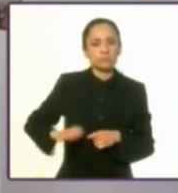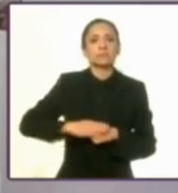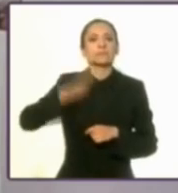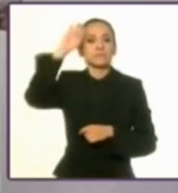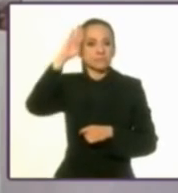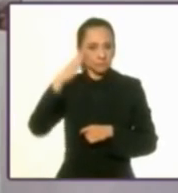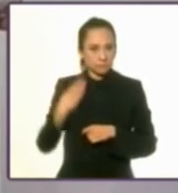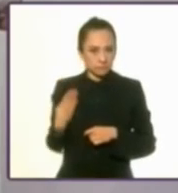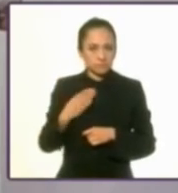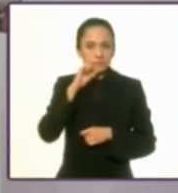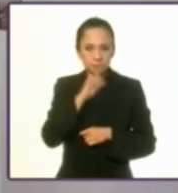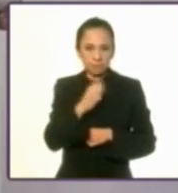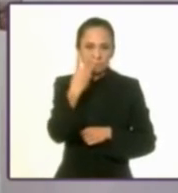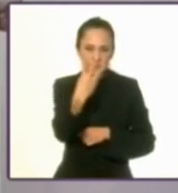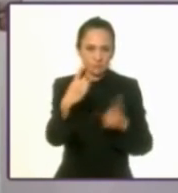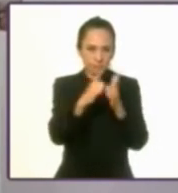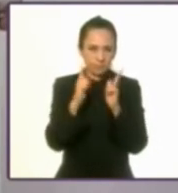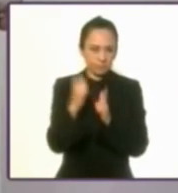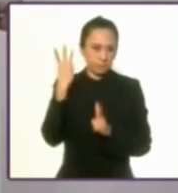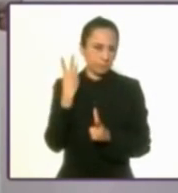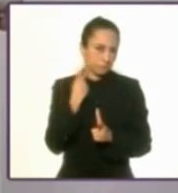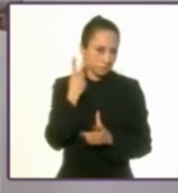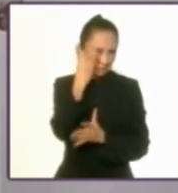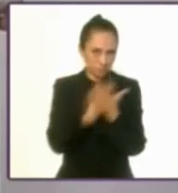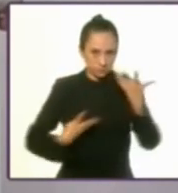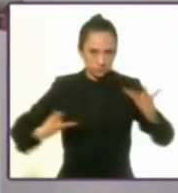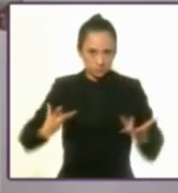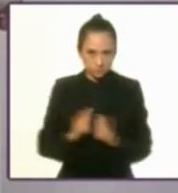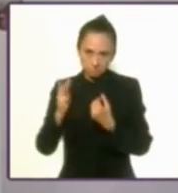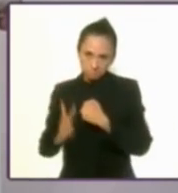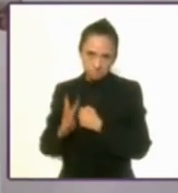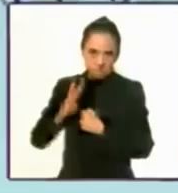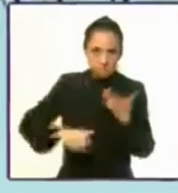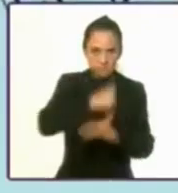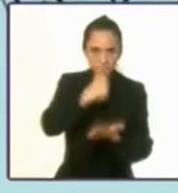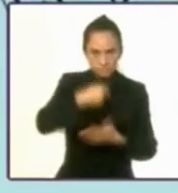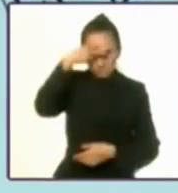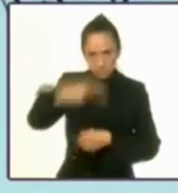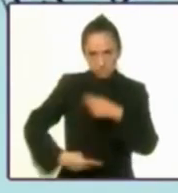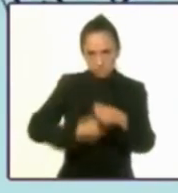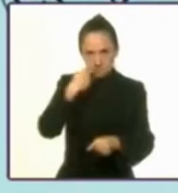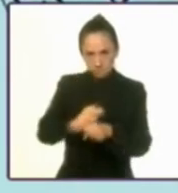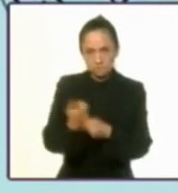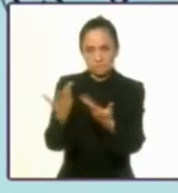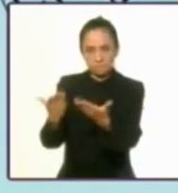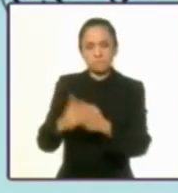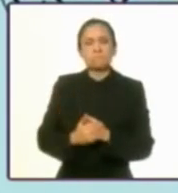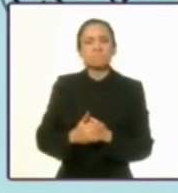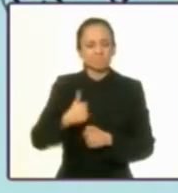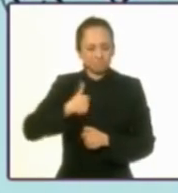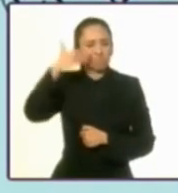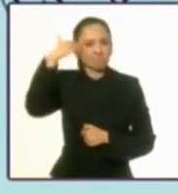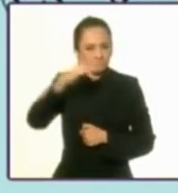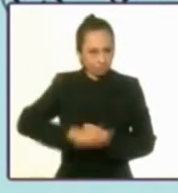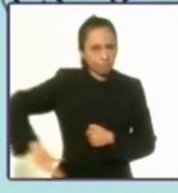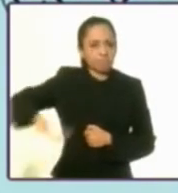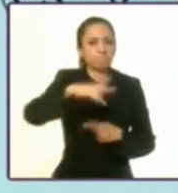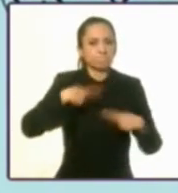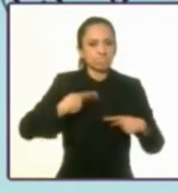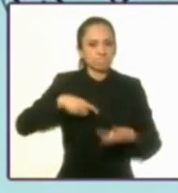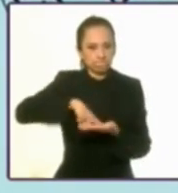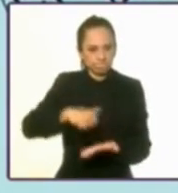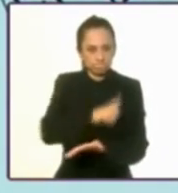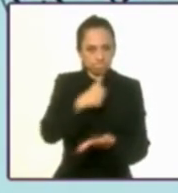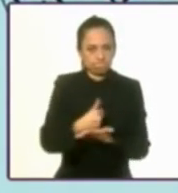barrales de la coalición por la ciudad de méxico al frente adelante que la gente de la ciudad está enojada con sus gobiernos